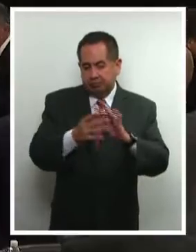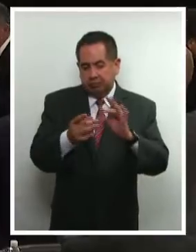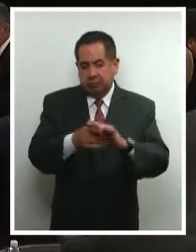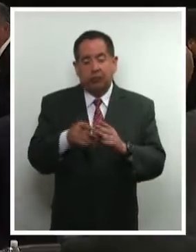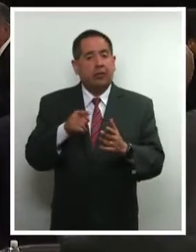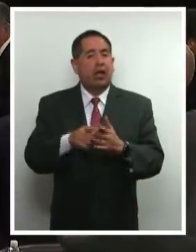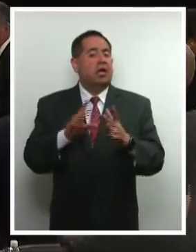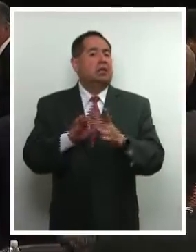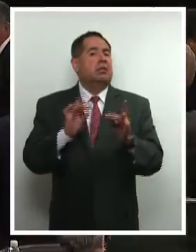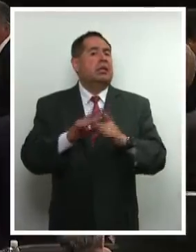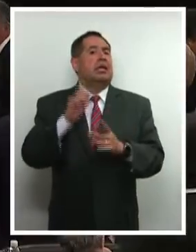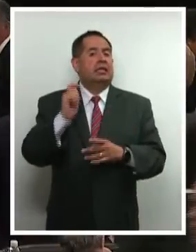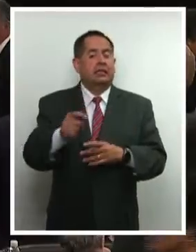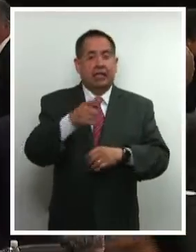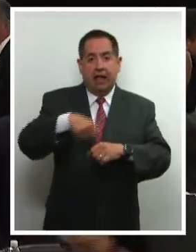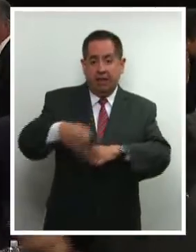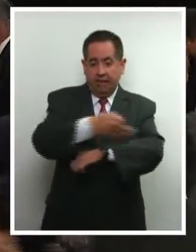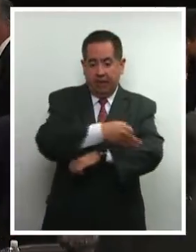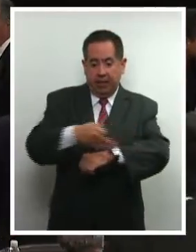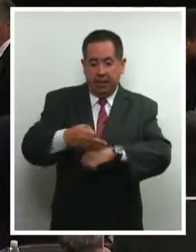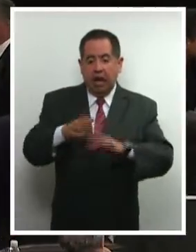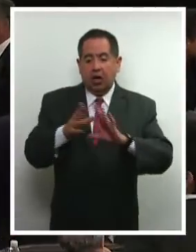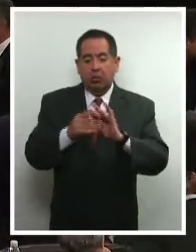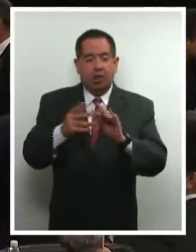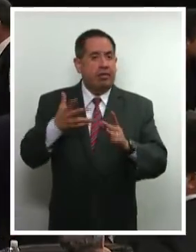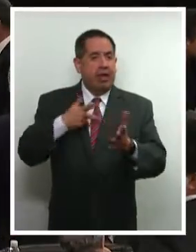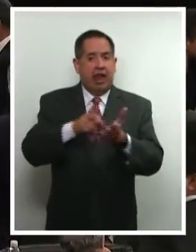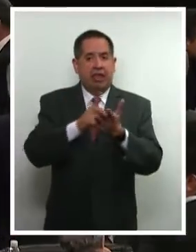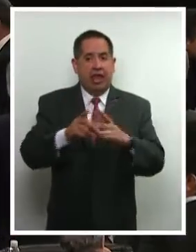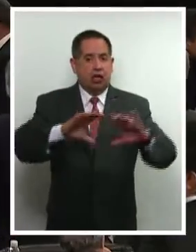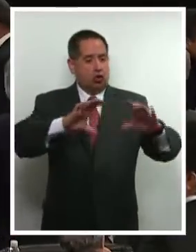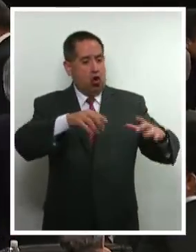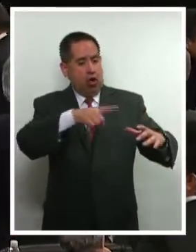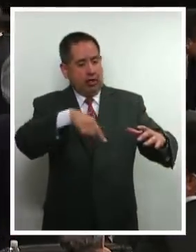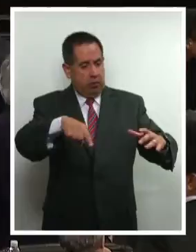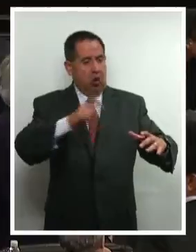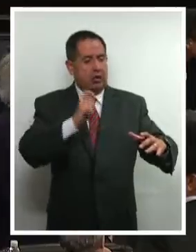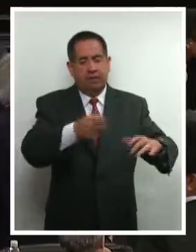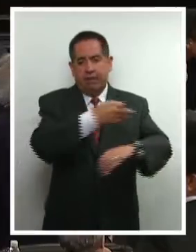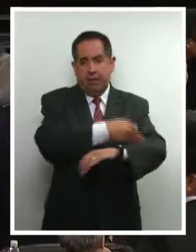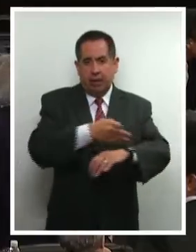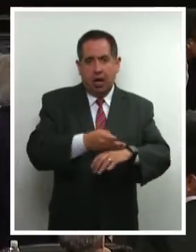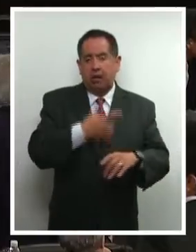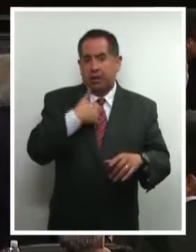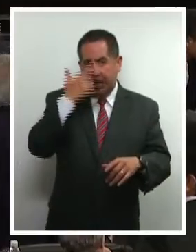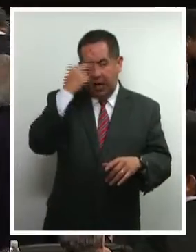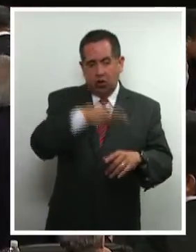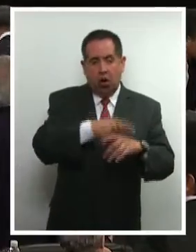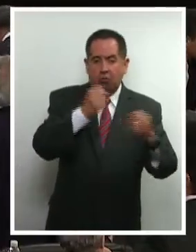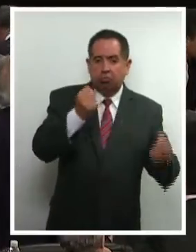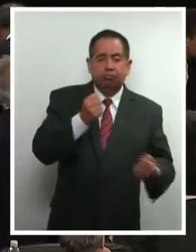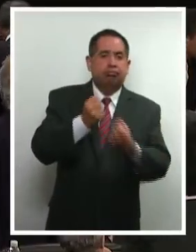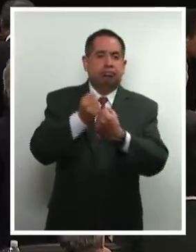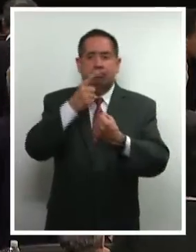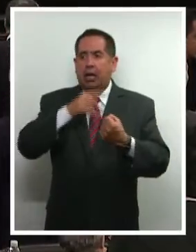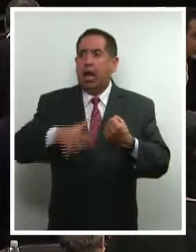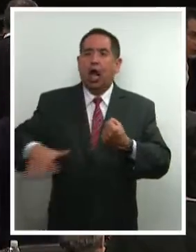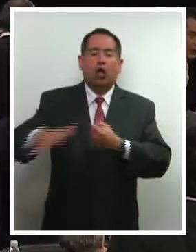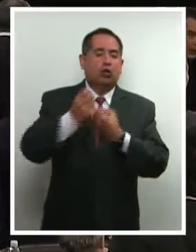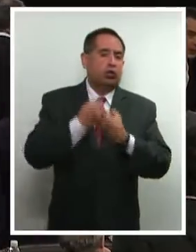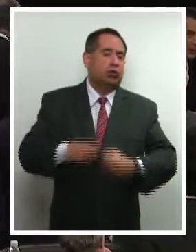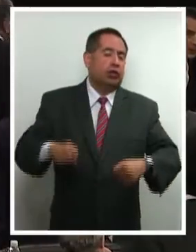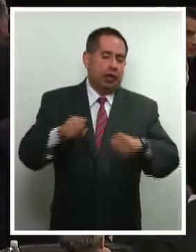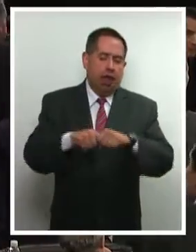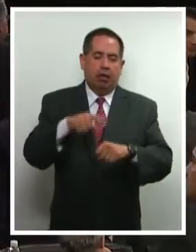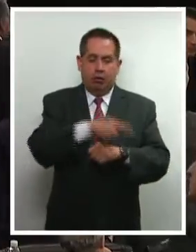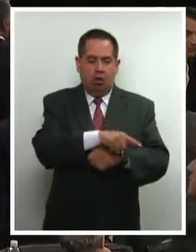habla sobre que las familias son sujetos de derechos colectivos, se reconoce su aporte en la construcción y bienestar de la sociedad por